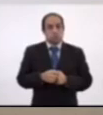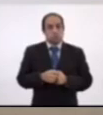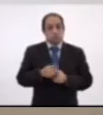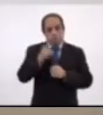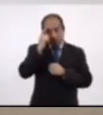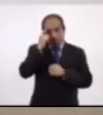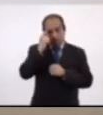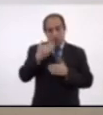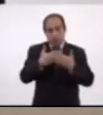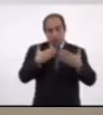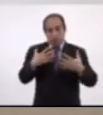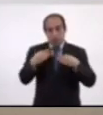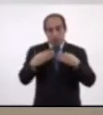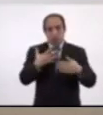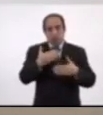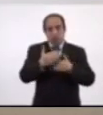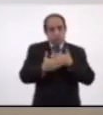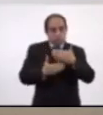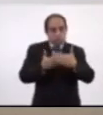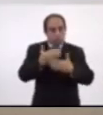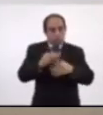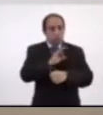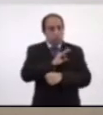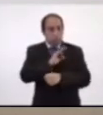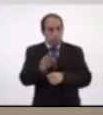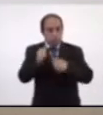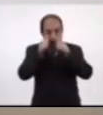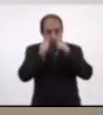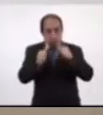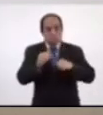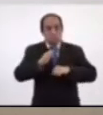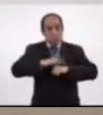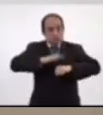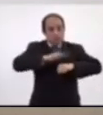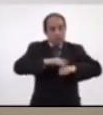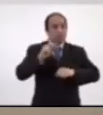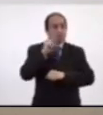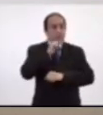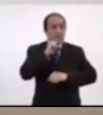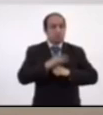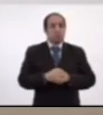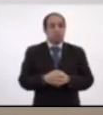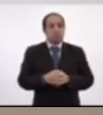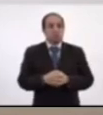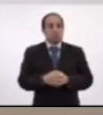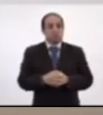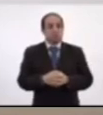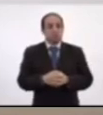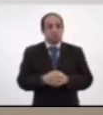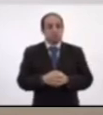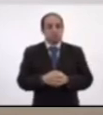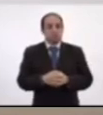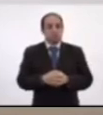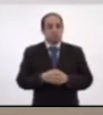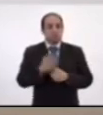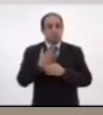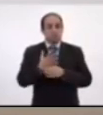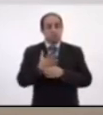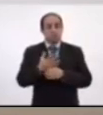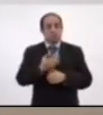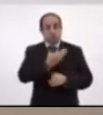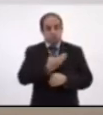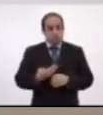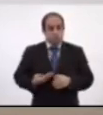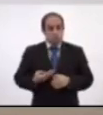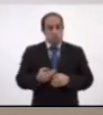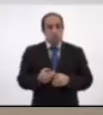de la pandemia estábamos en el proceso para poder atender más y más rápido, que es el encargo que nos ha dado el presidente López Obrador, incrementar la